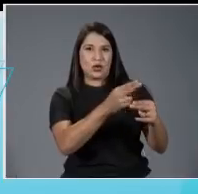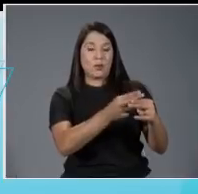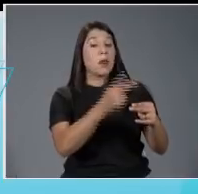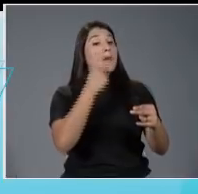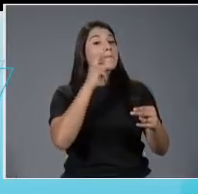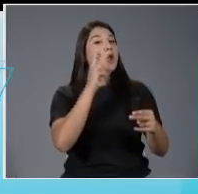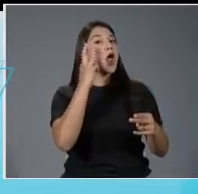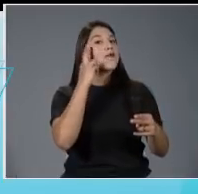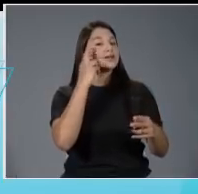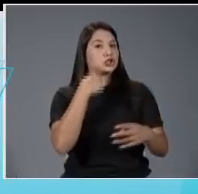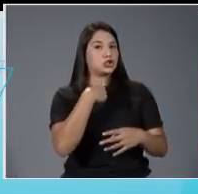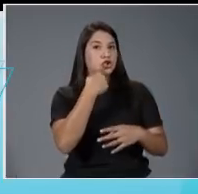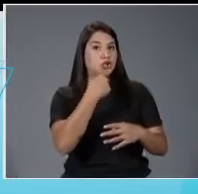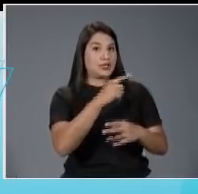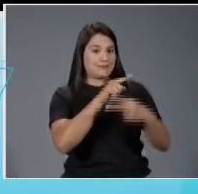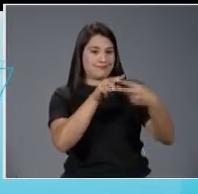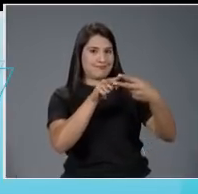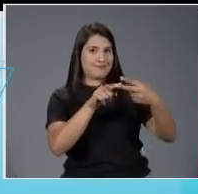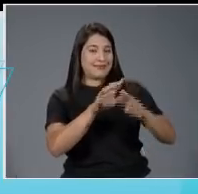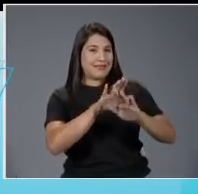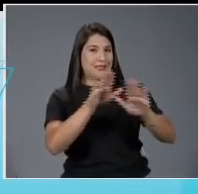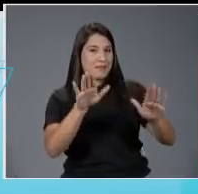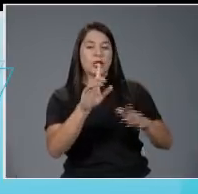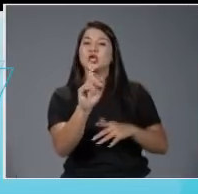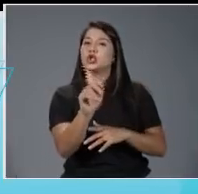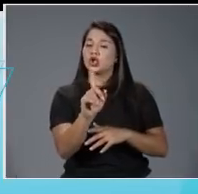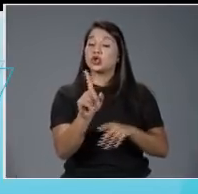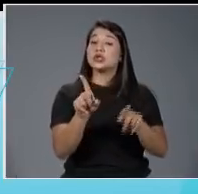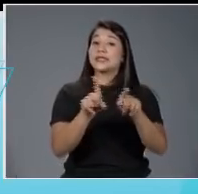expliqué, sino porque en